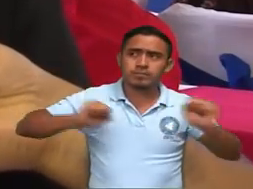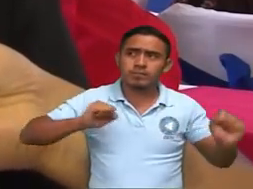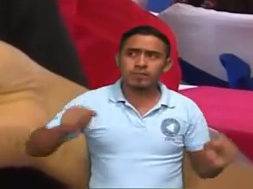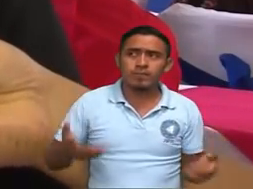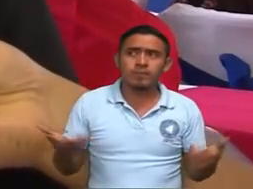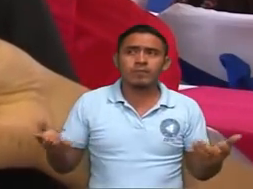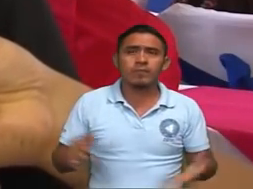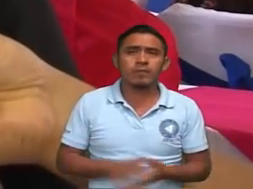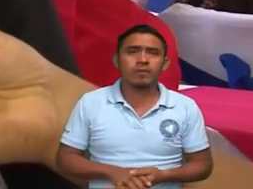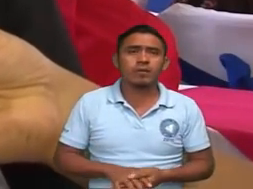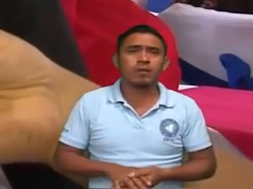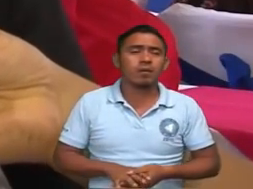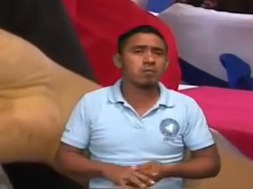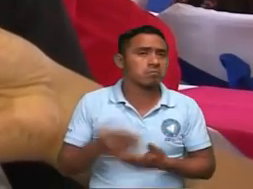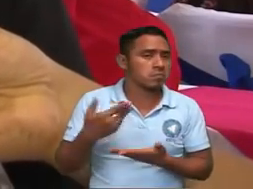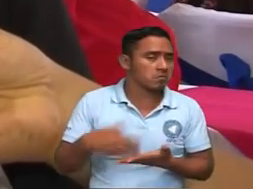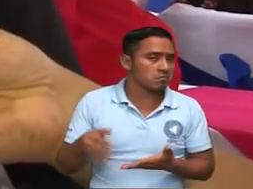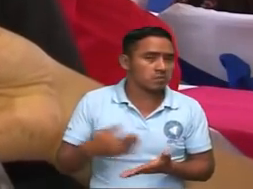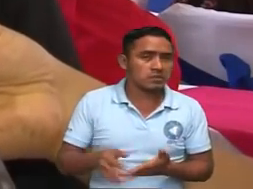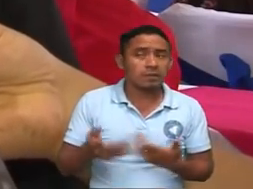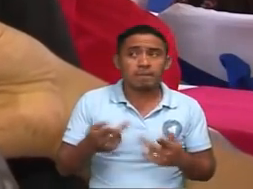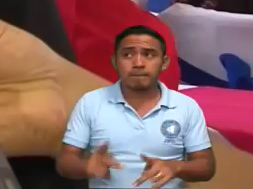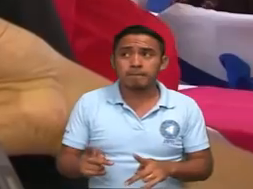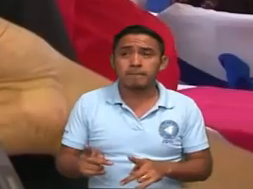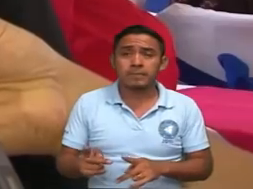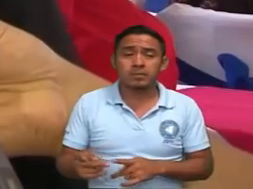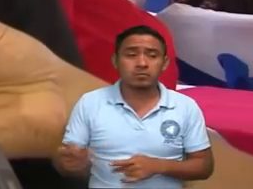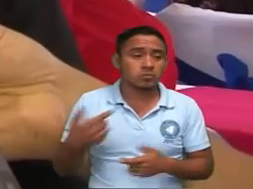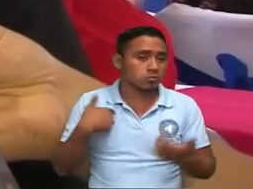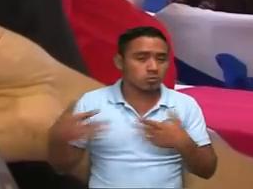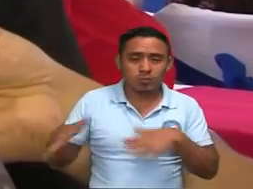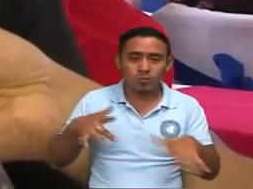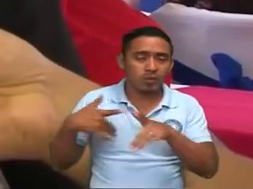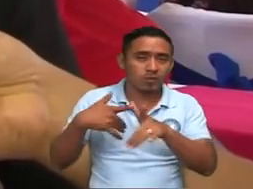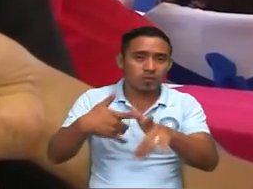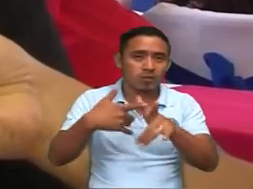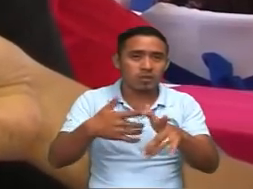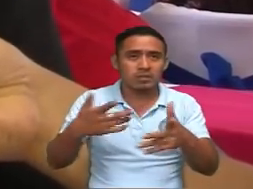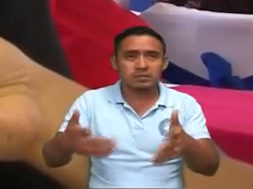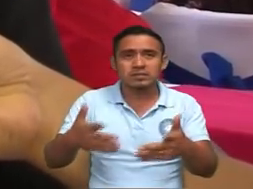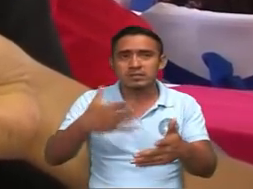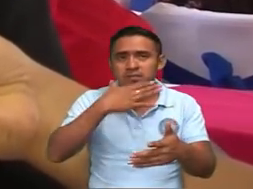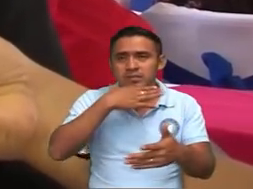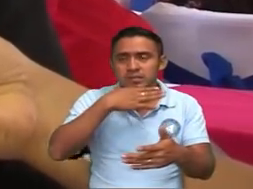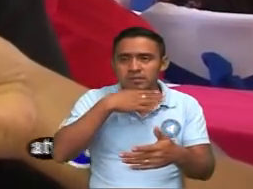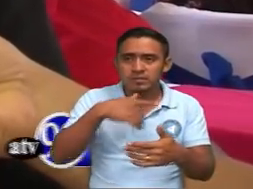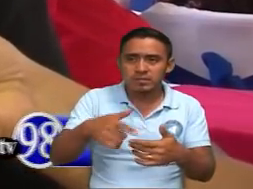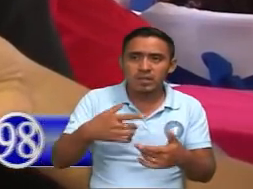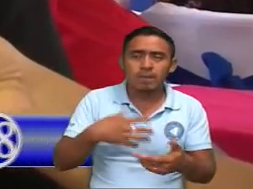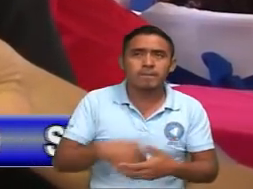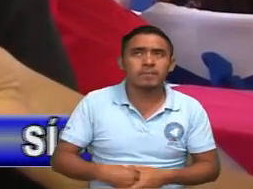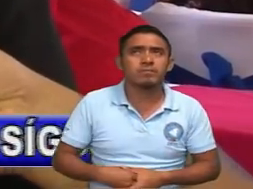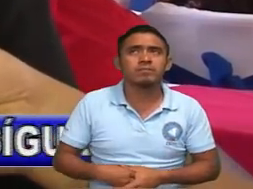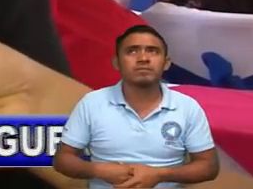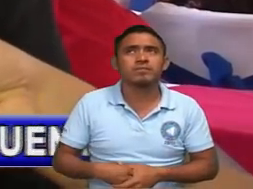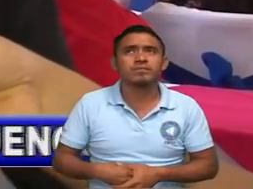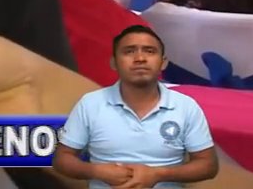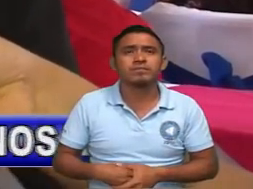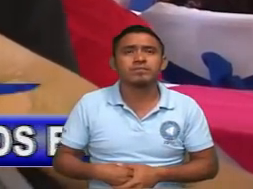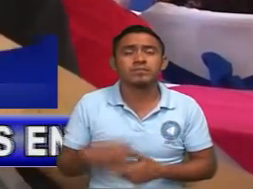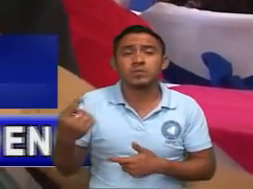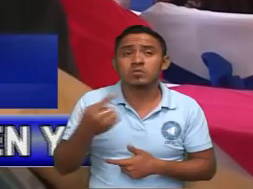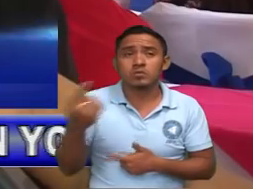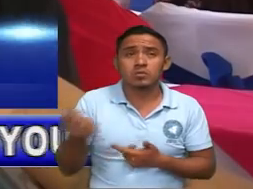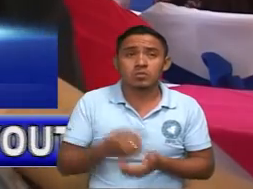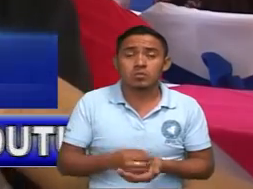Todas esas cosas que parecen sencillas, pero un niño que no puede correr igual que los demás siempre se va a ver afectado socialmente. ¿Esto solo aplica para